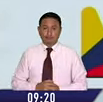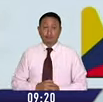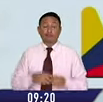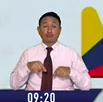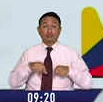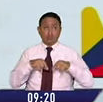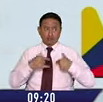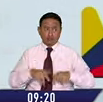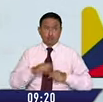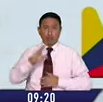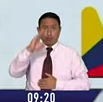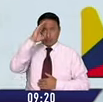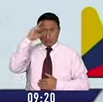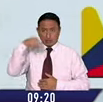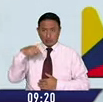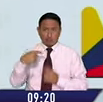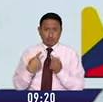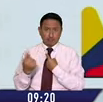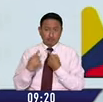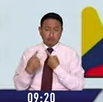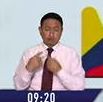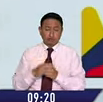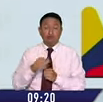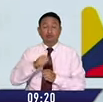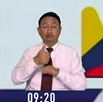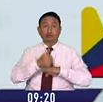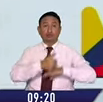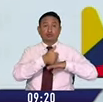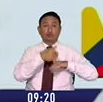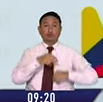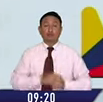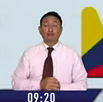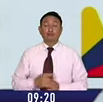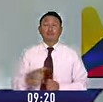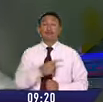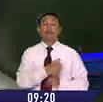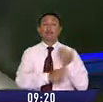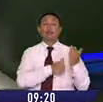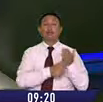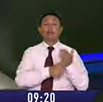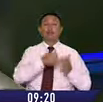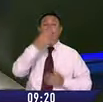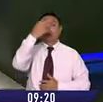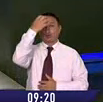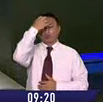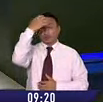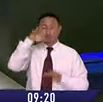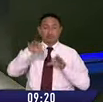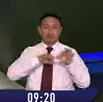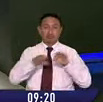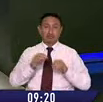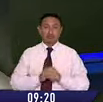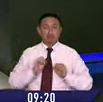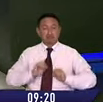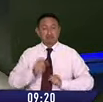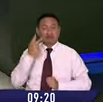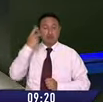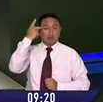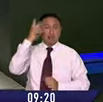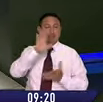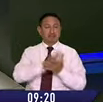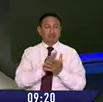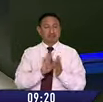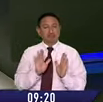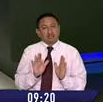permanente contacto con la Policía Nacional y demás instancias, esto indica el Ministerio de Educación para la tranquilidad de la población